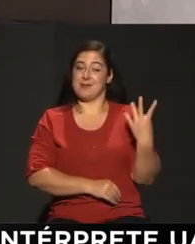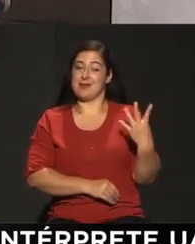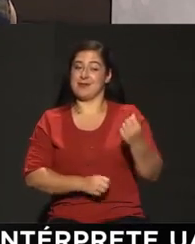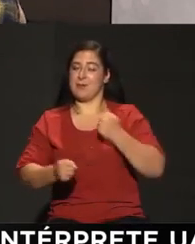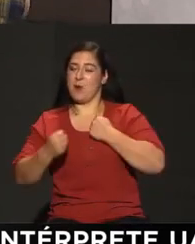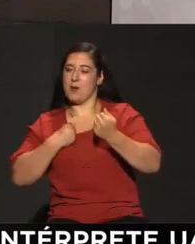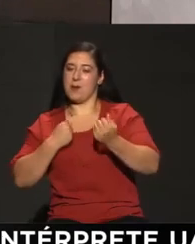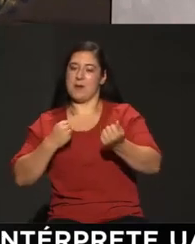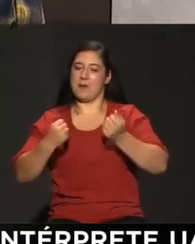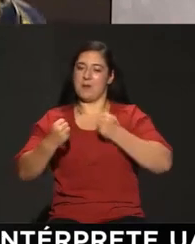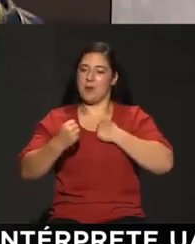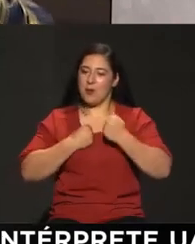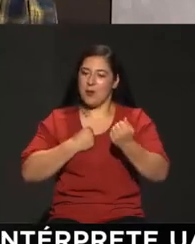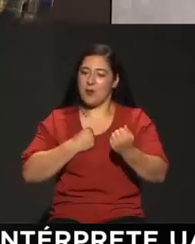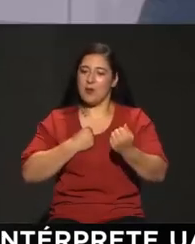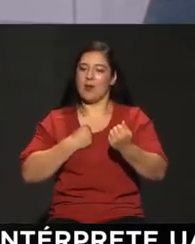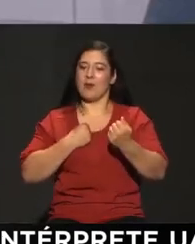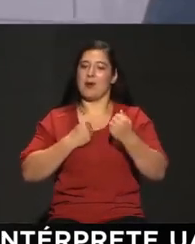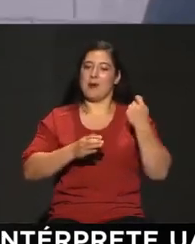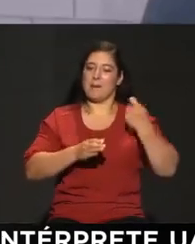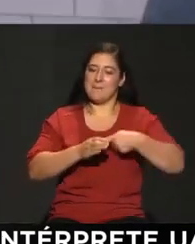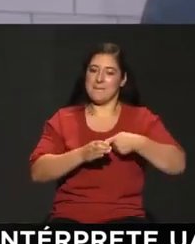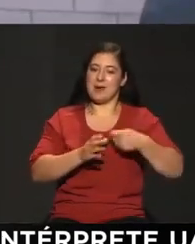cuatro. Go. Go.